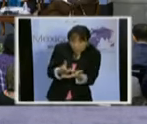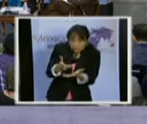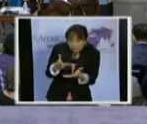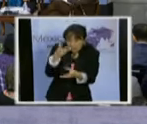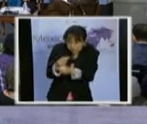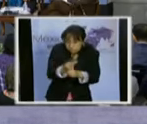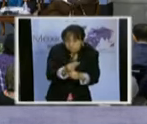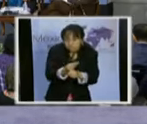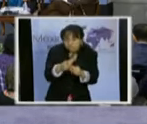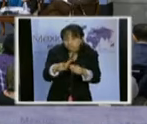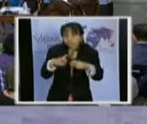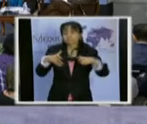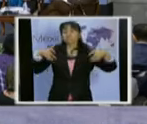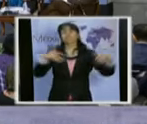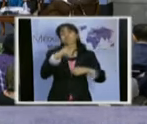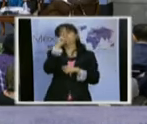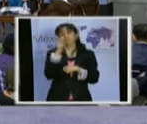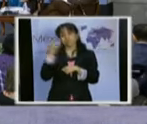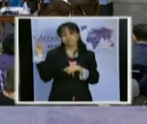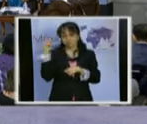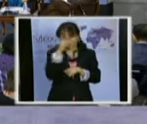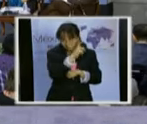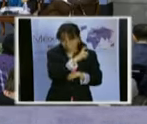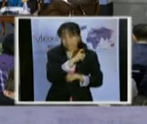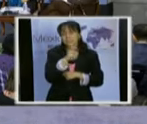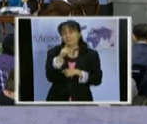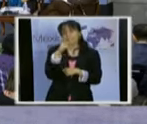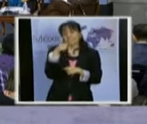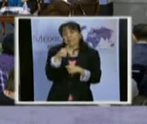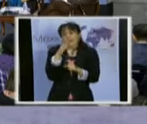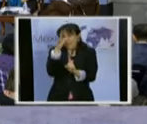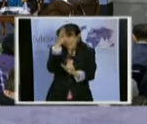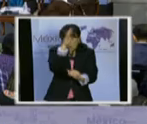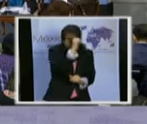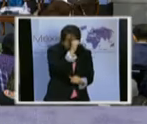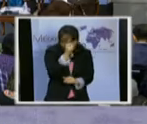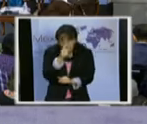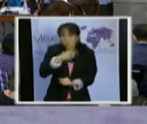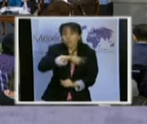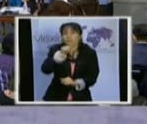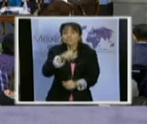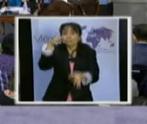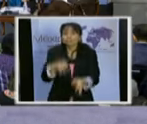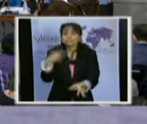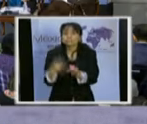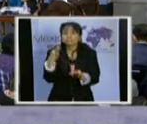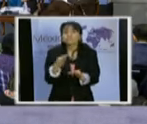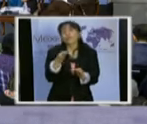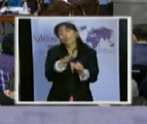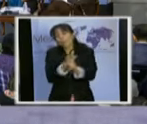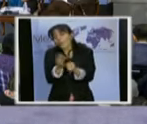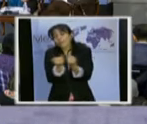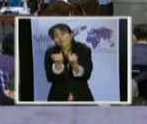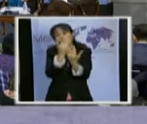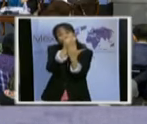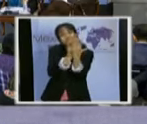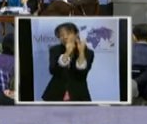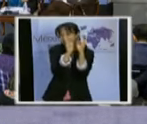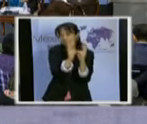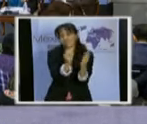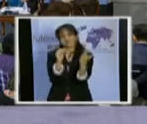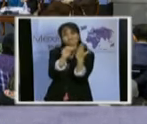y a los acuerdos que se logran. Y esto creo que es válido tanto hacia adentro de nuestros países como en la agenda internacional. Sin duda, en el